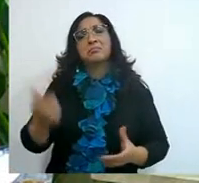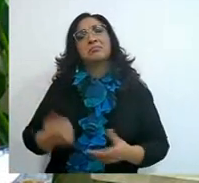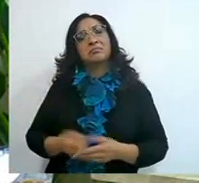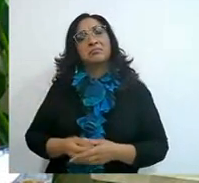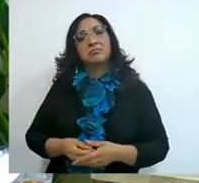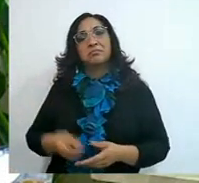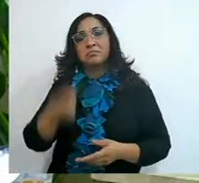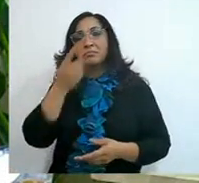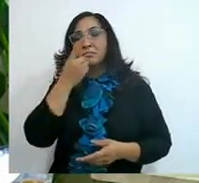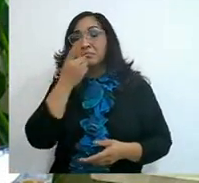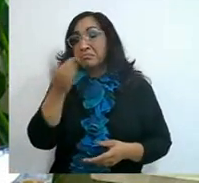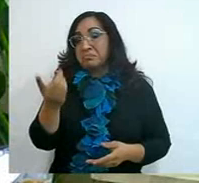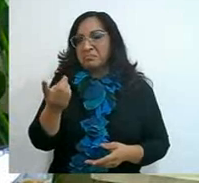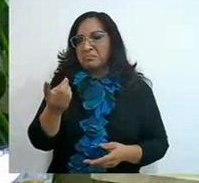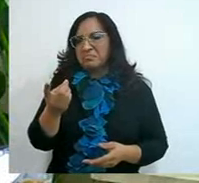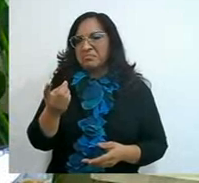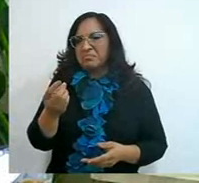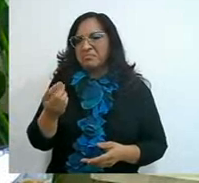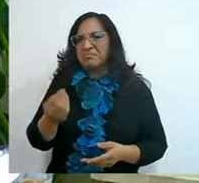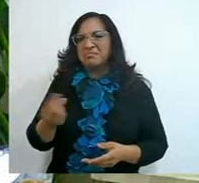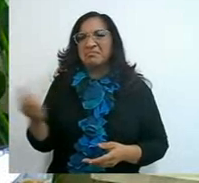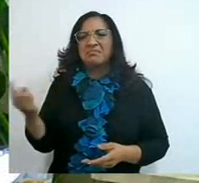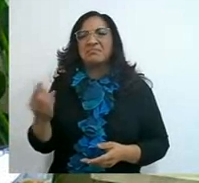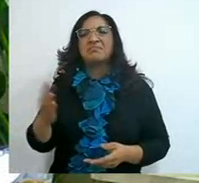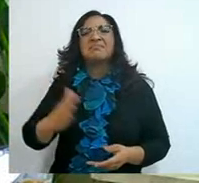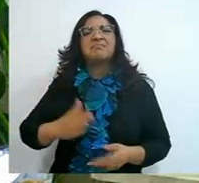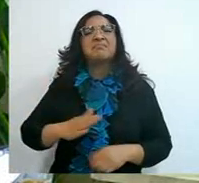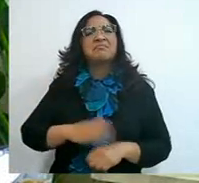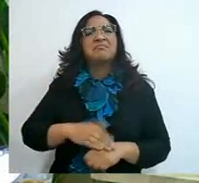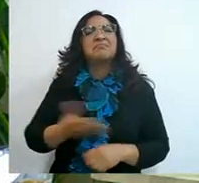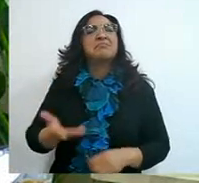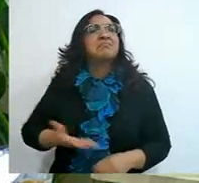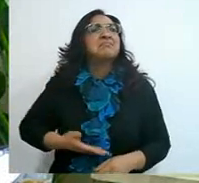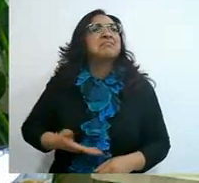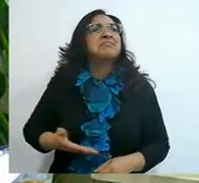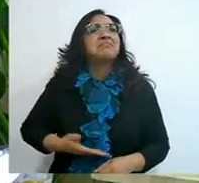Y decían, ¿qué más tenemos que comprobar?